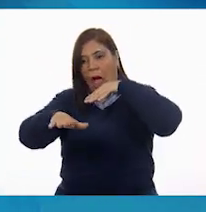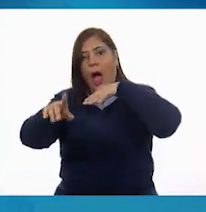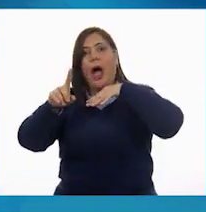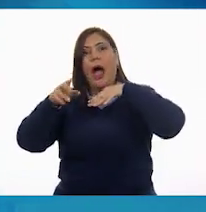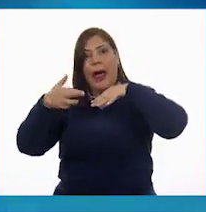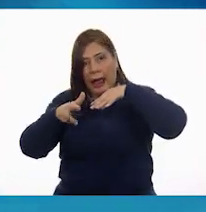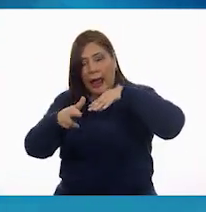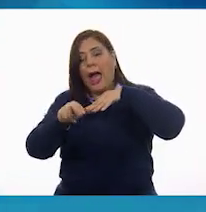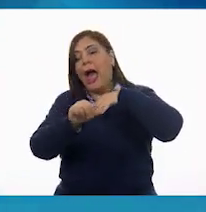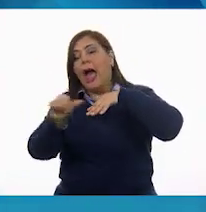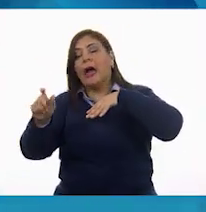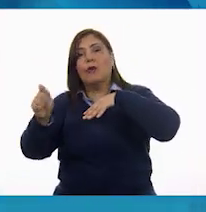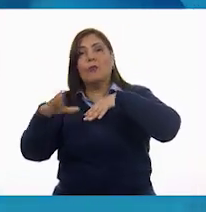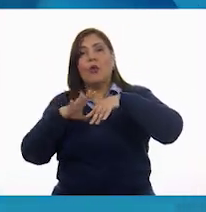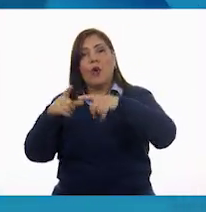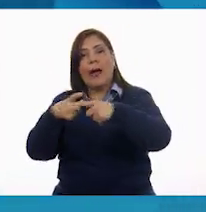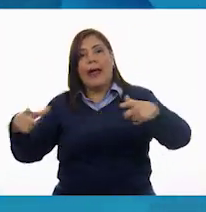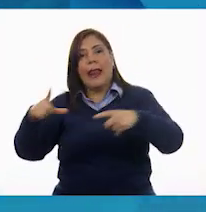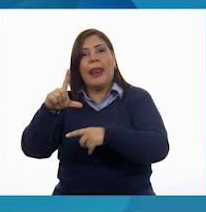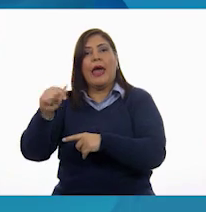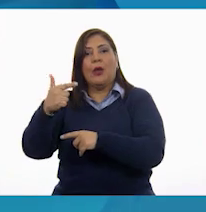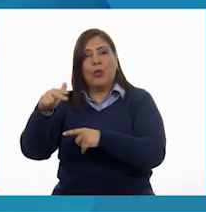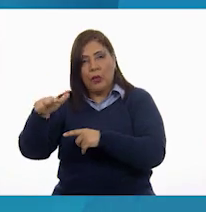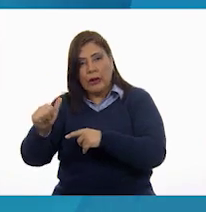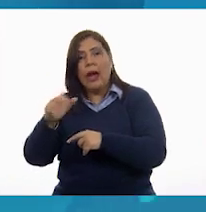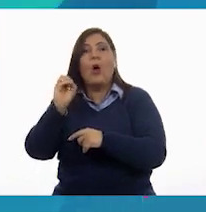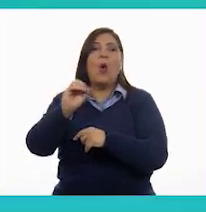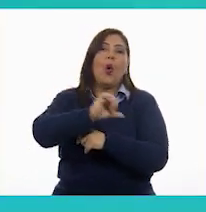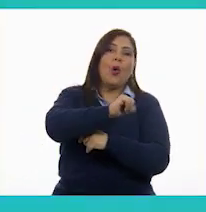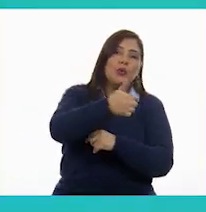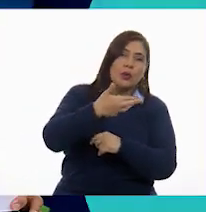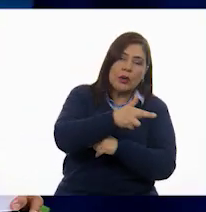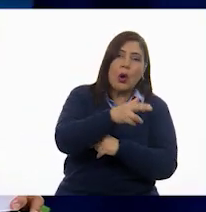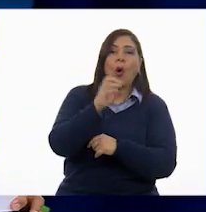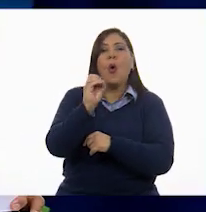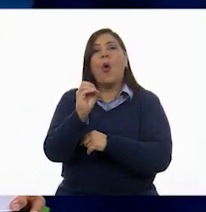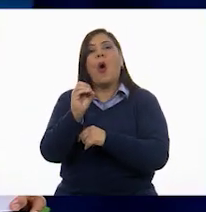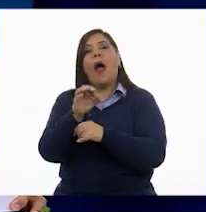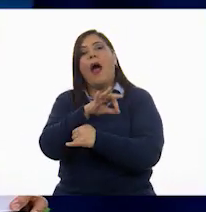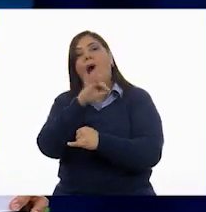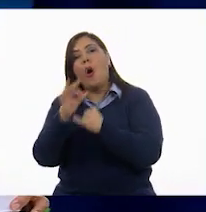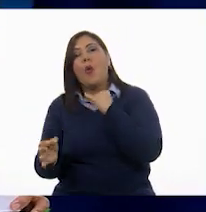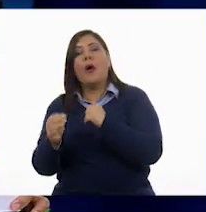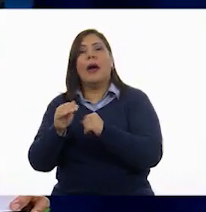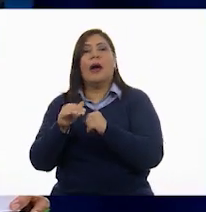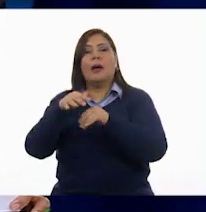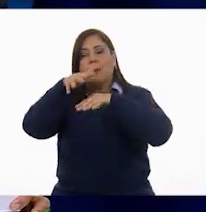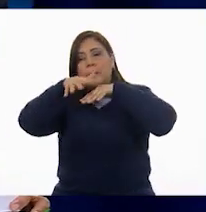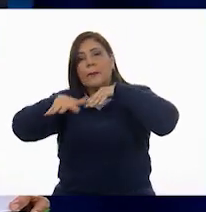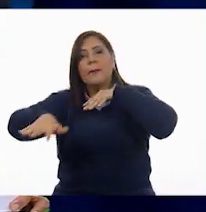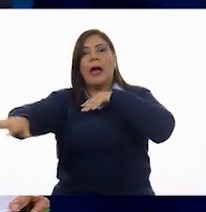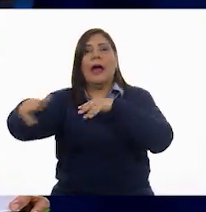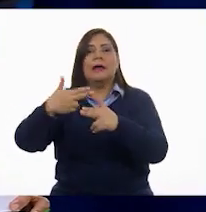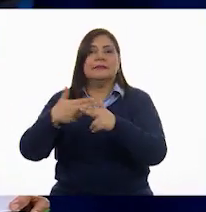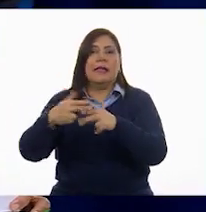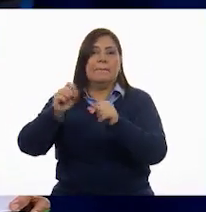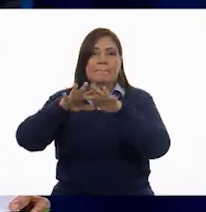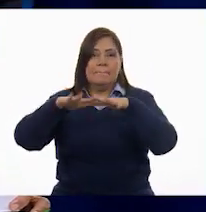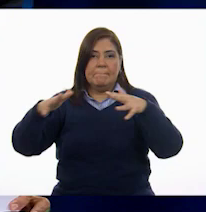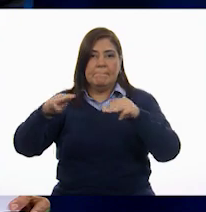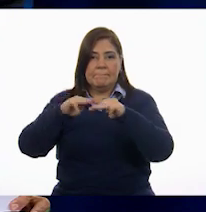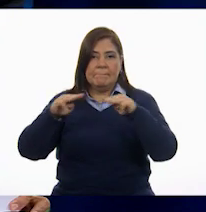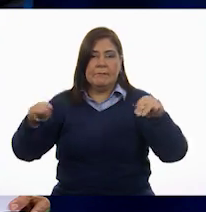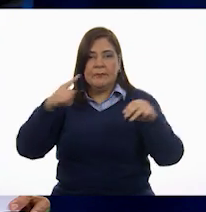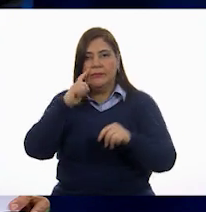bien en otro río, pero finalmente en el mar. Si recordamos las clases de relieve, pues podemos observar que